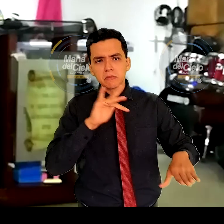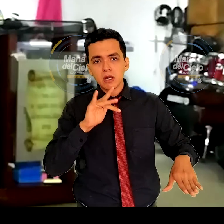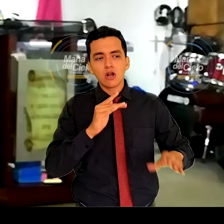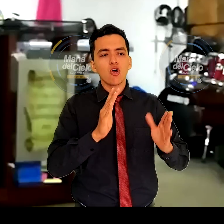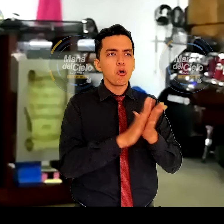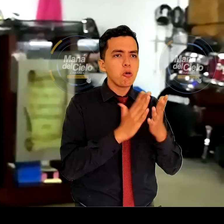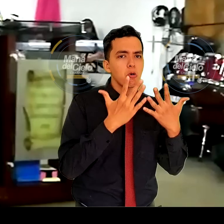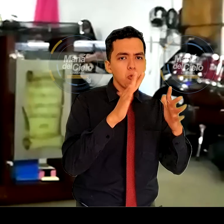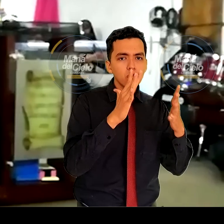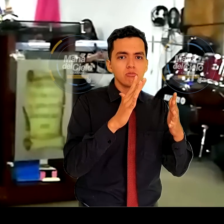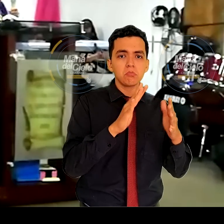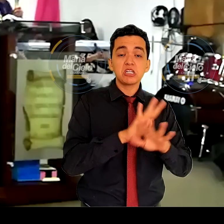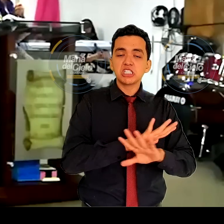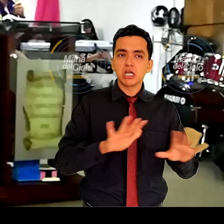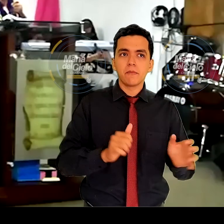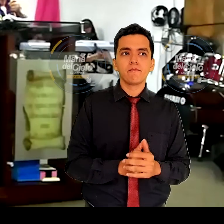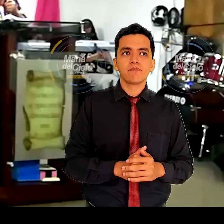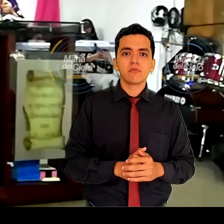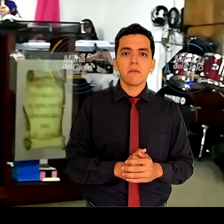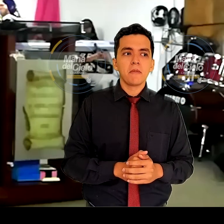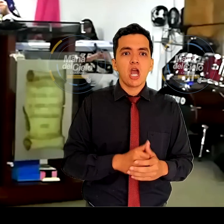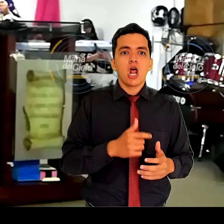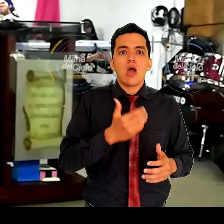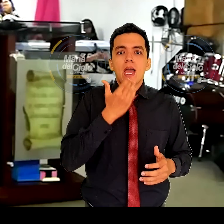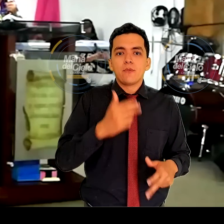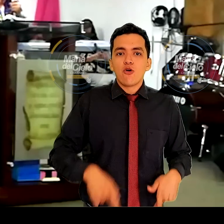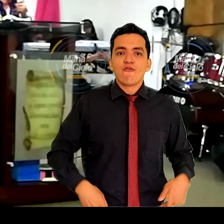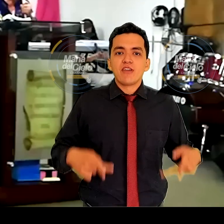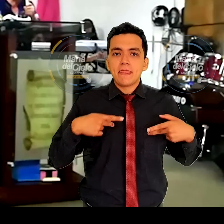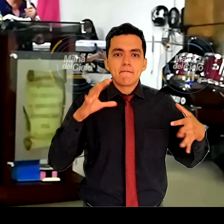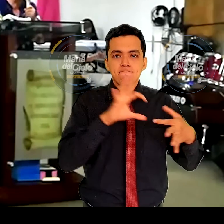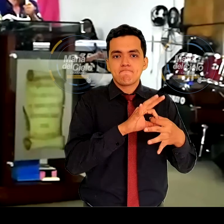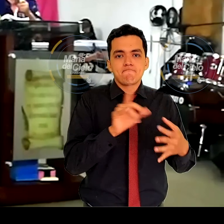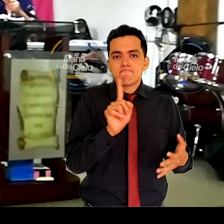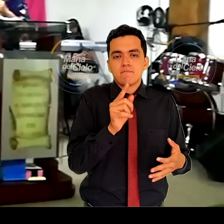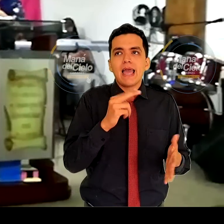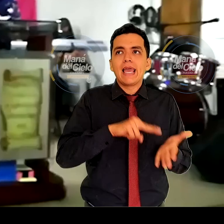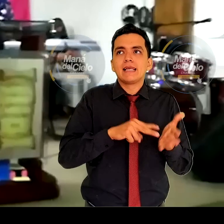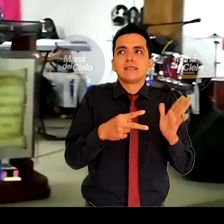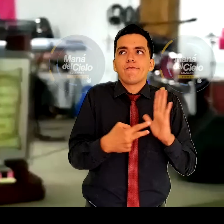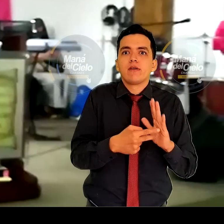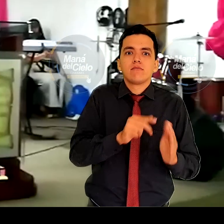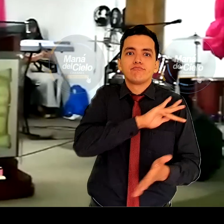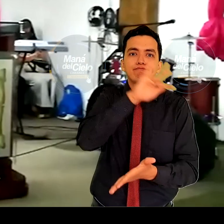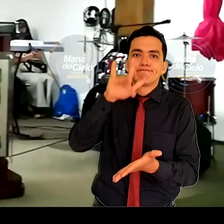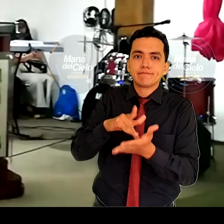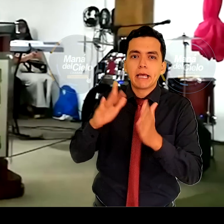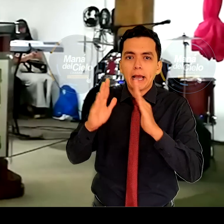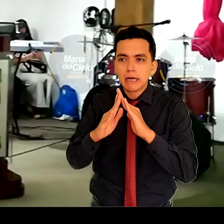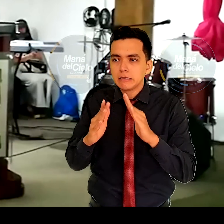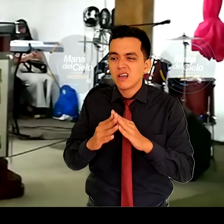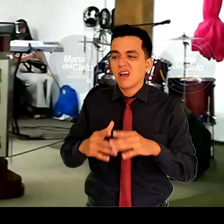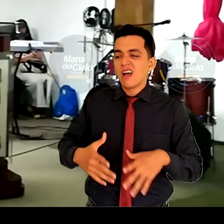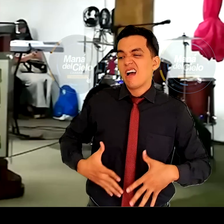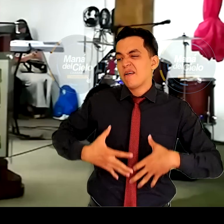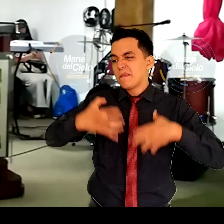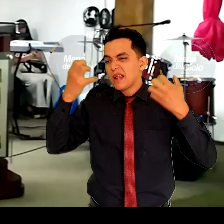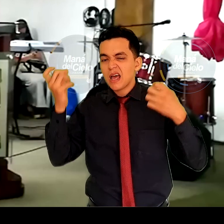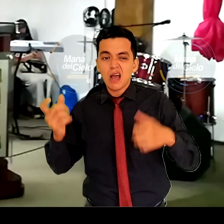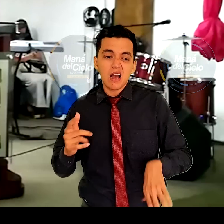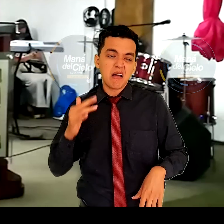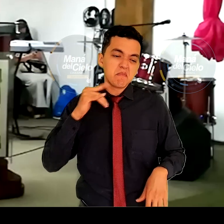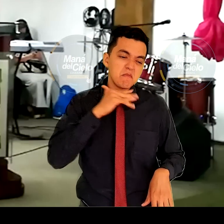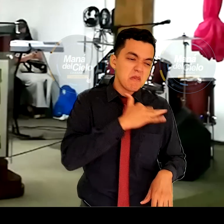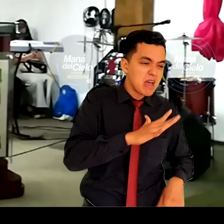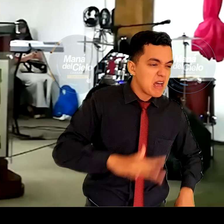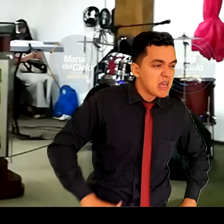cuando llega a la casa, llega a pelear, llega a insultar, llega con la cara larga, llega todo aburrido, llega todo estresado, llega a decir